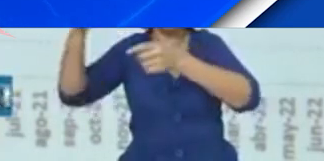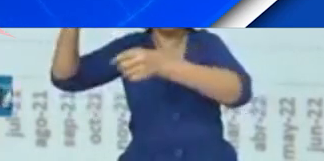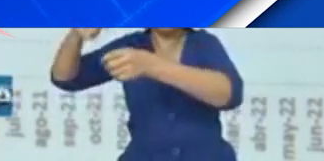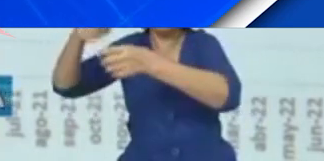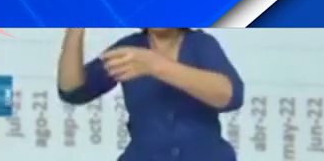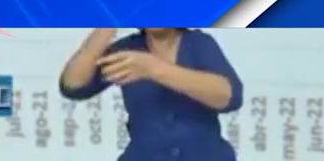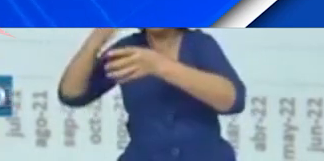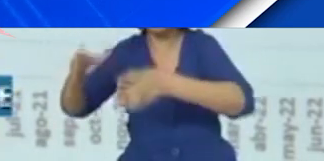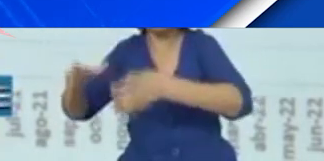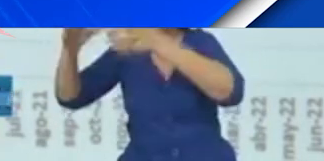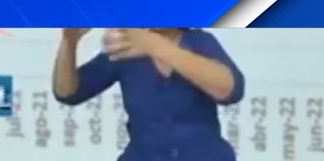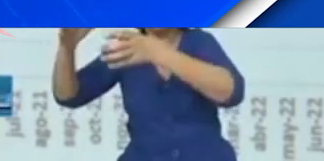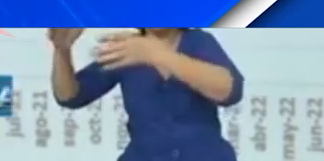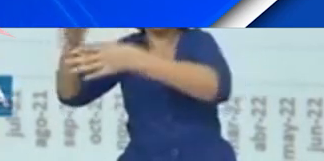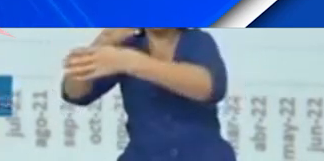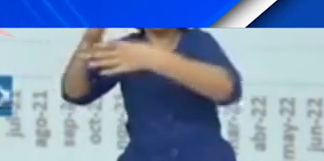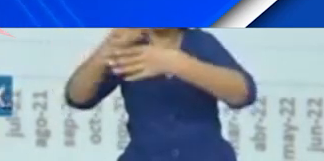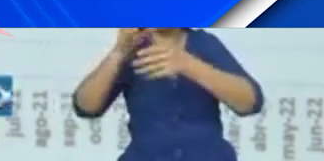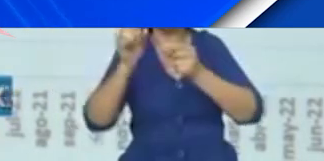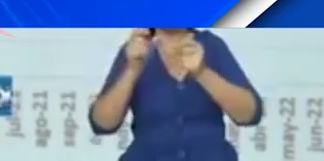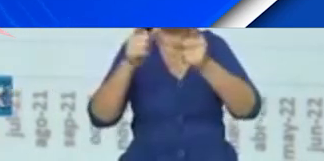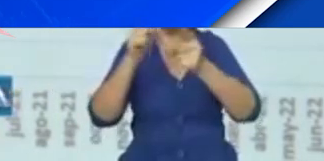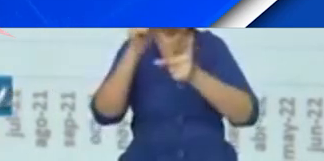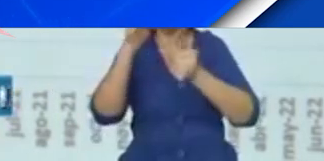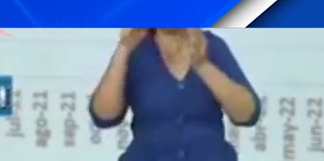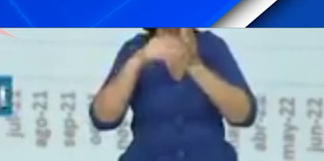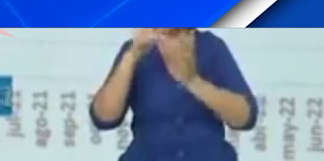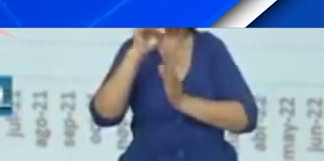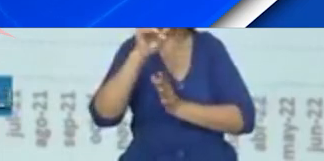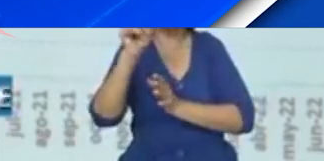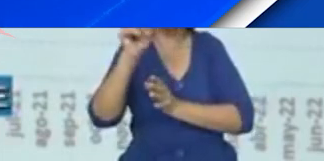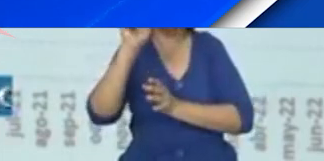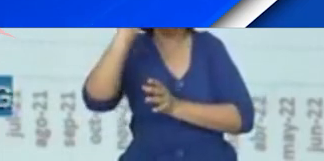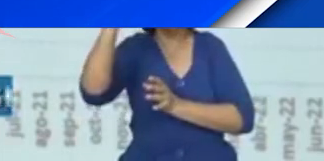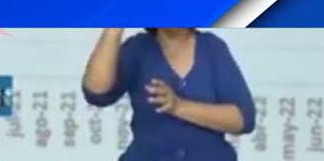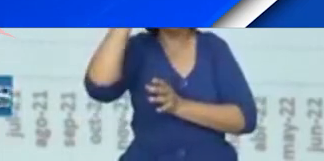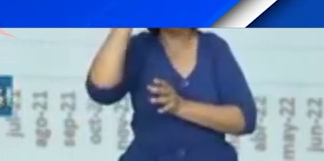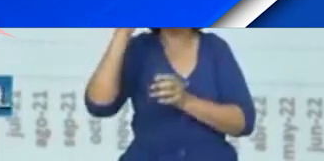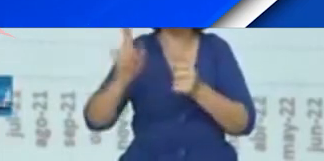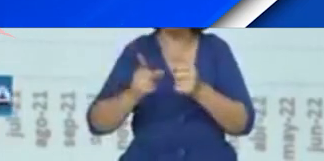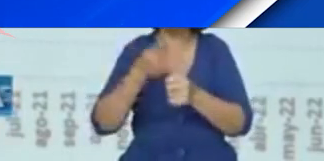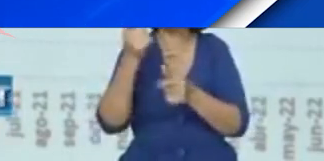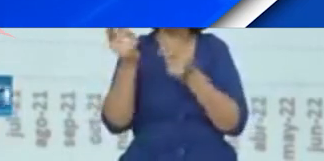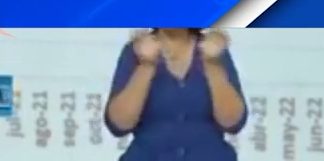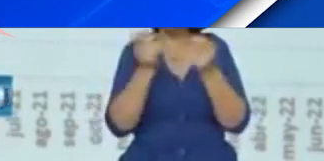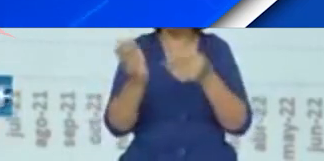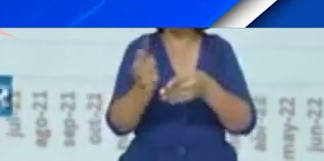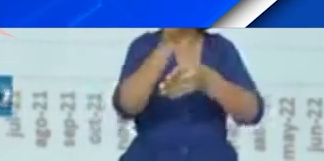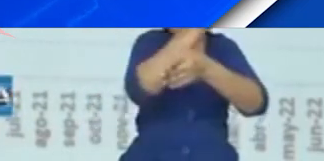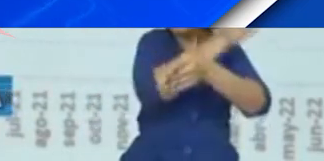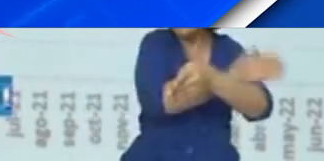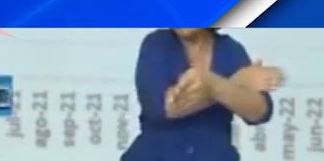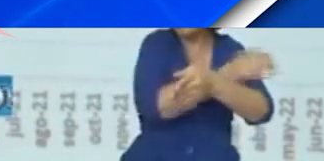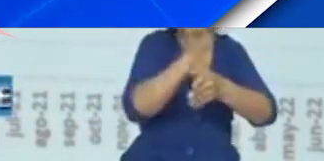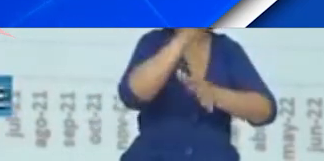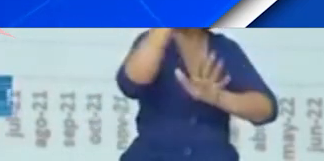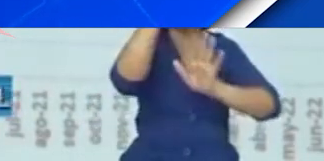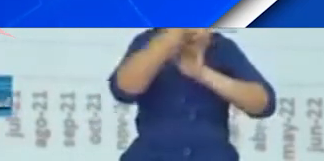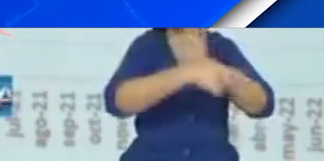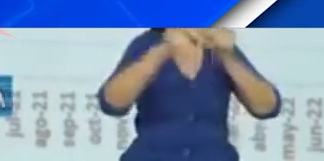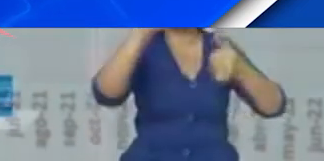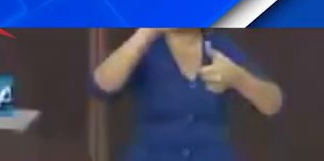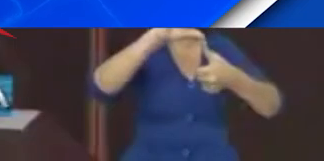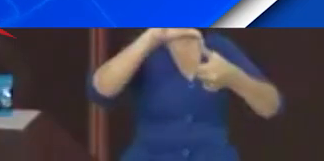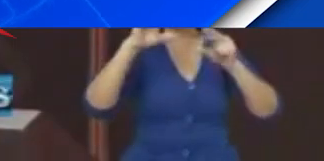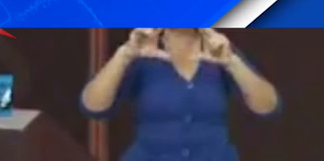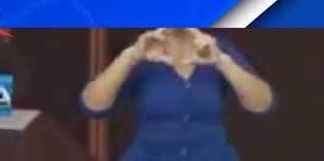sus derivados, ya en octubre del año 2021, nuestro gobierno comenzó a tomar las primeras medidas. Antes que cualquier otro país de Centroamérica tuviera alguna